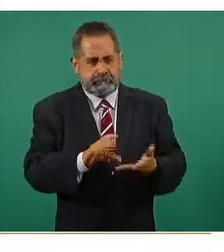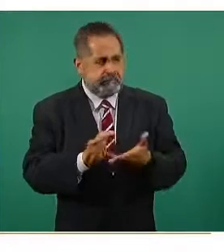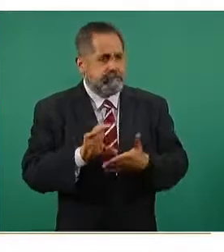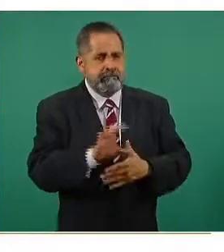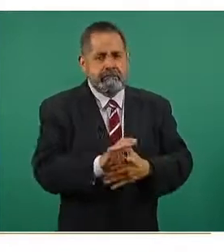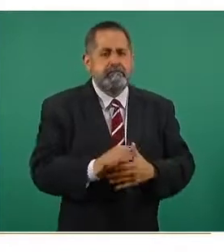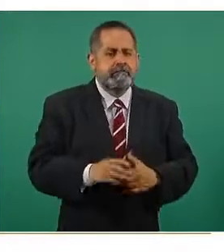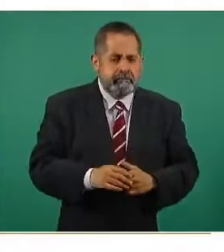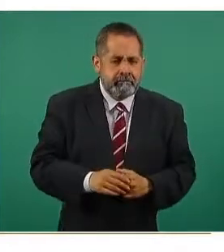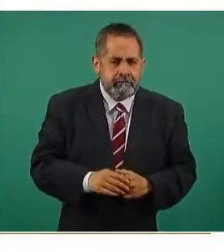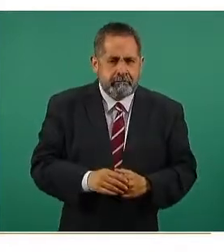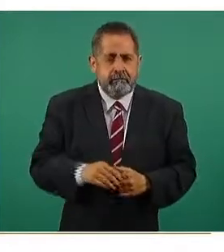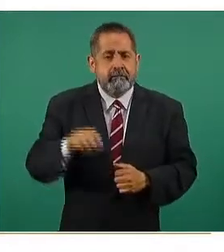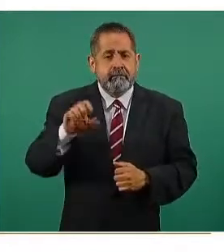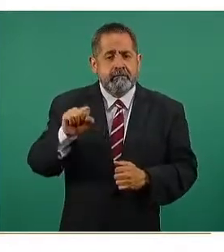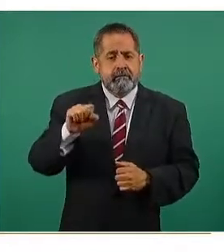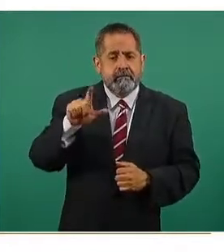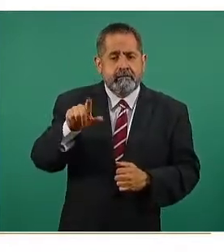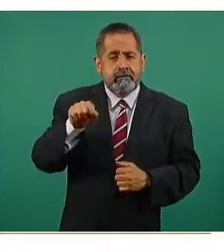comisión,